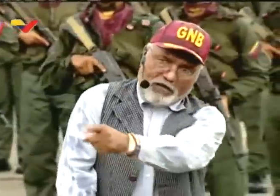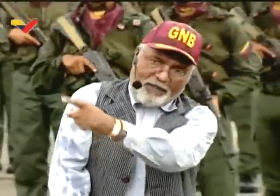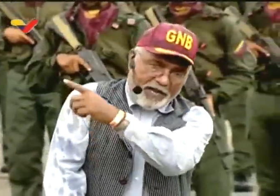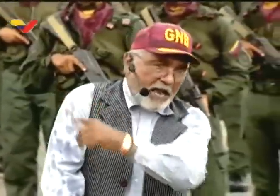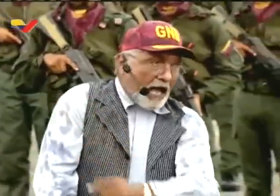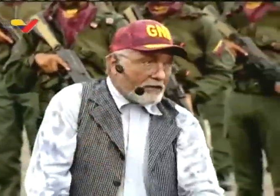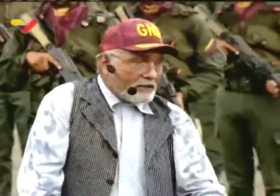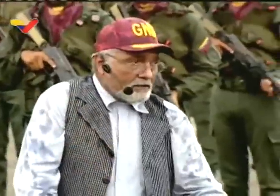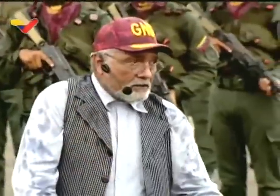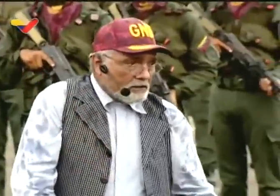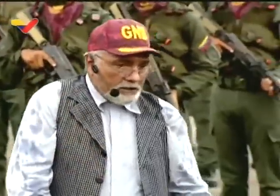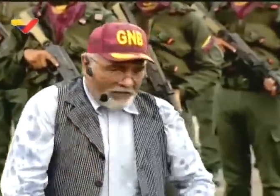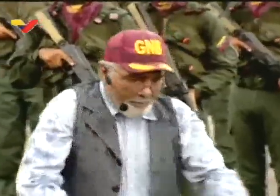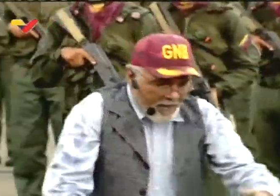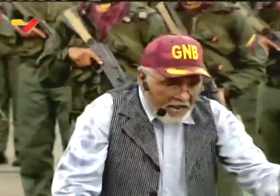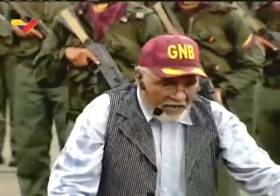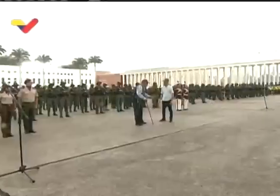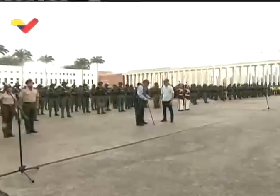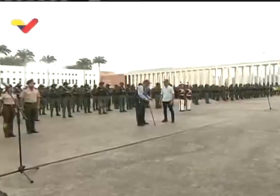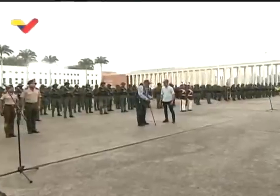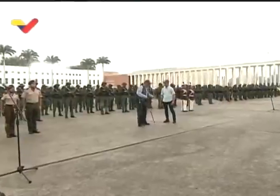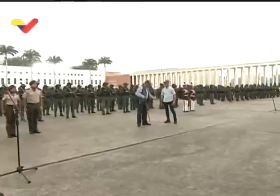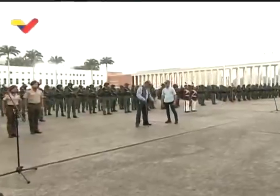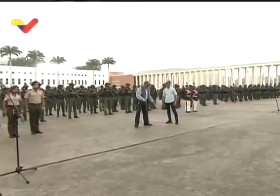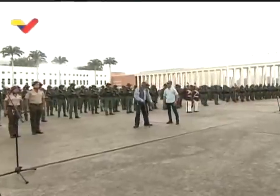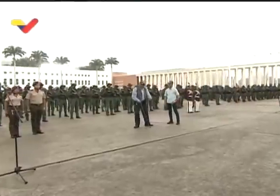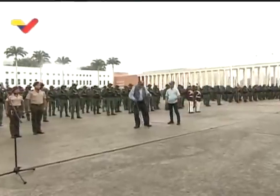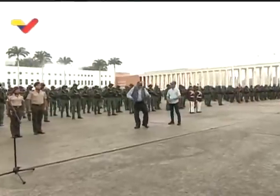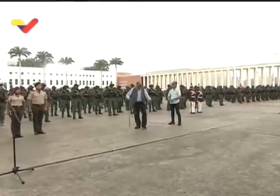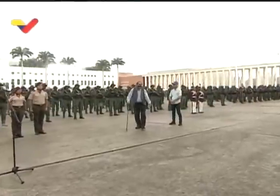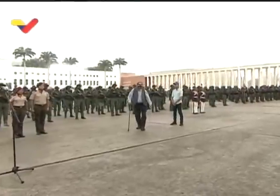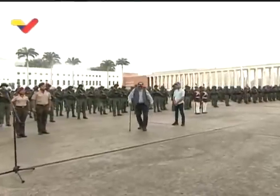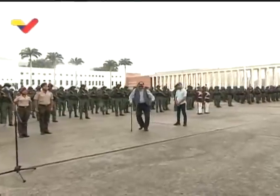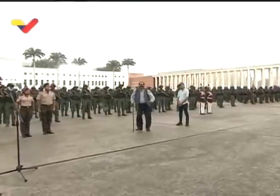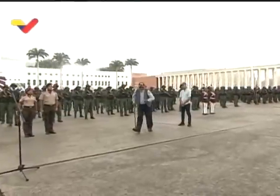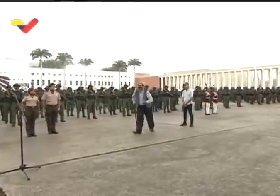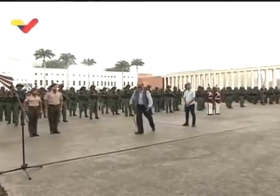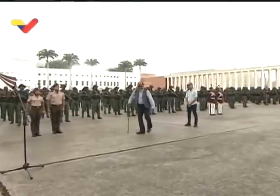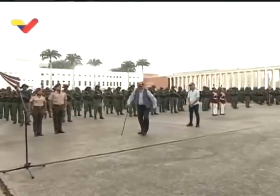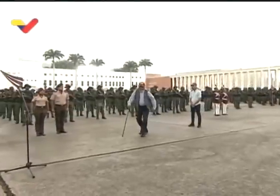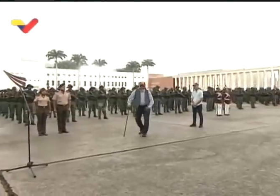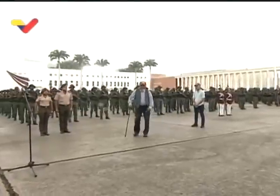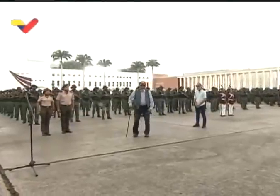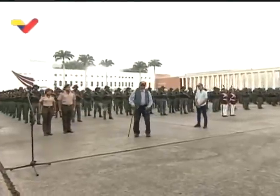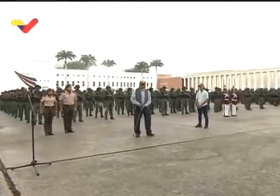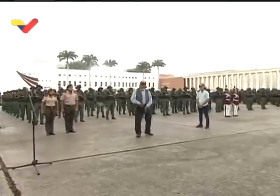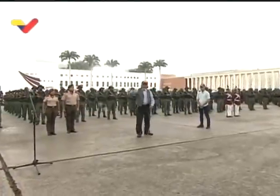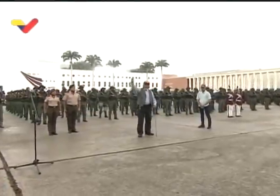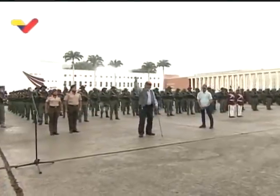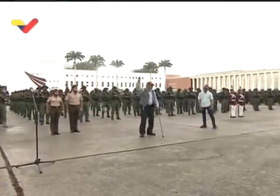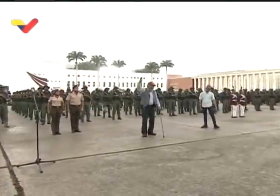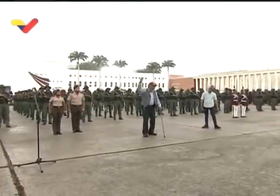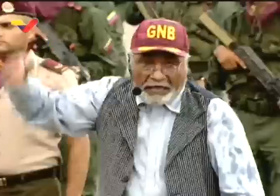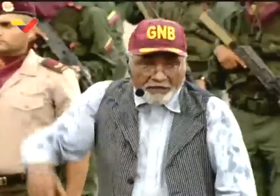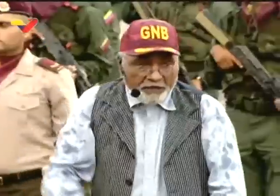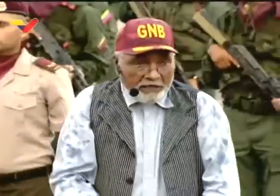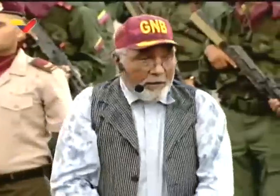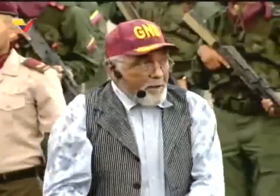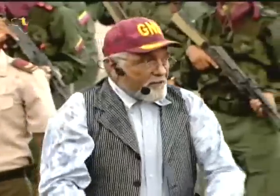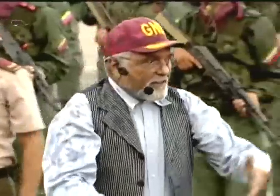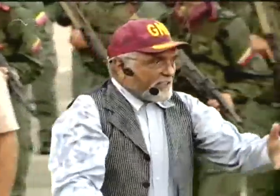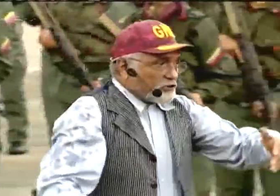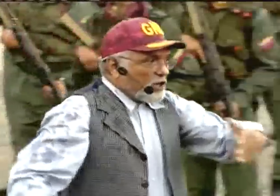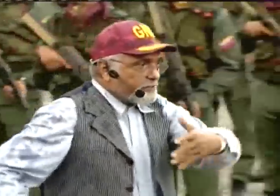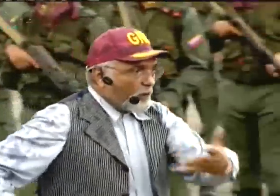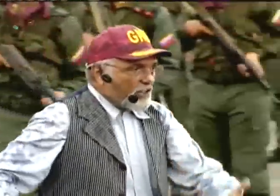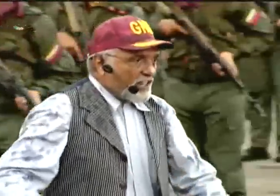a la ciudadanía, también acabar con el robo, el abigeato, el contrabando, la inseguridad en la frontera,